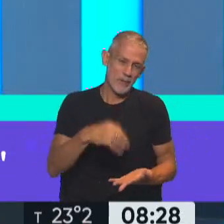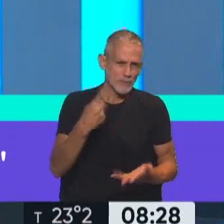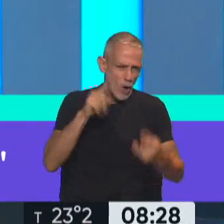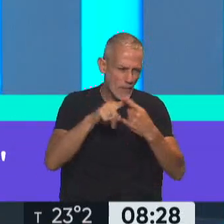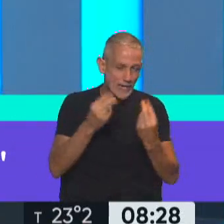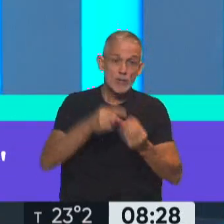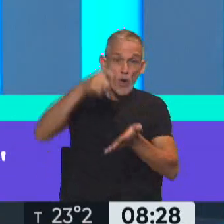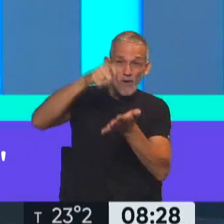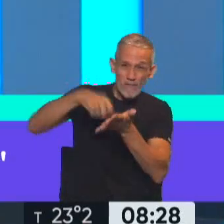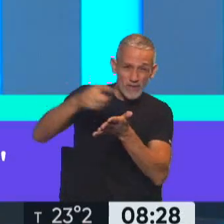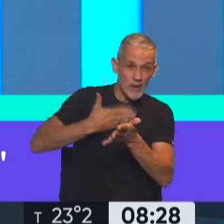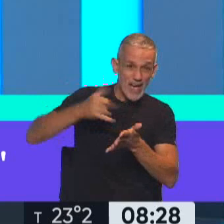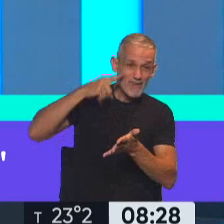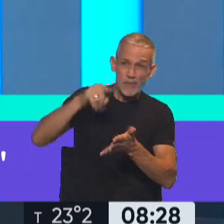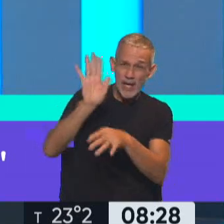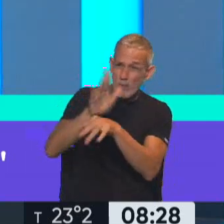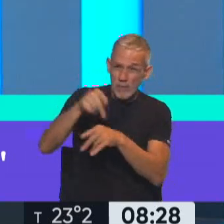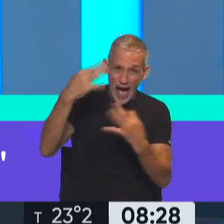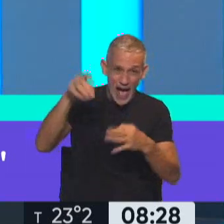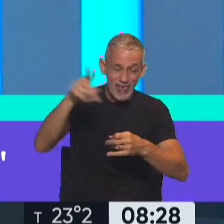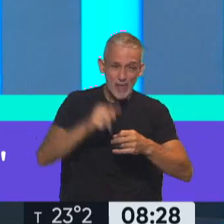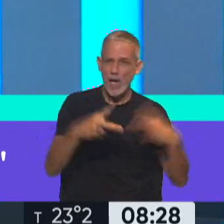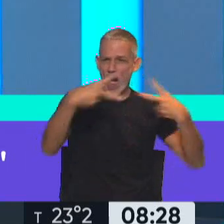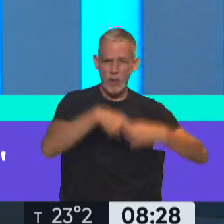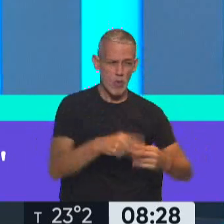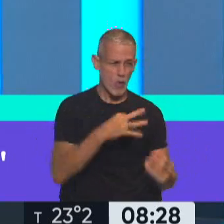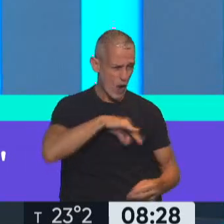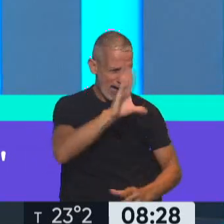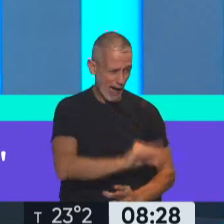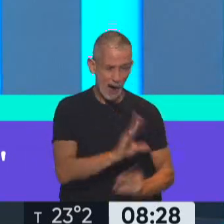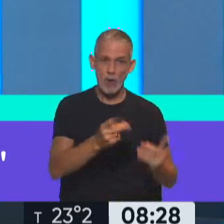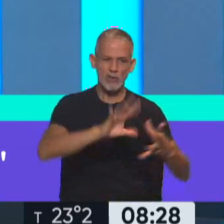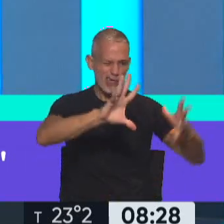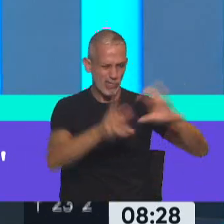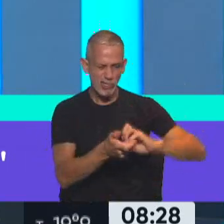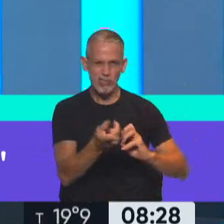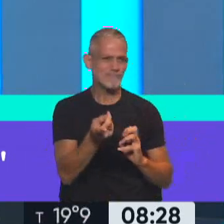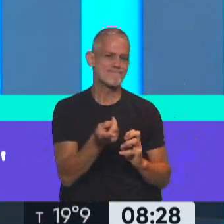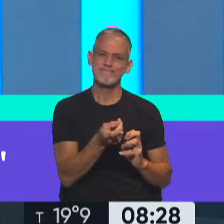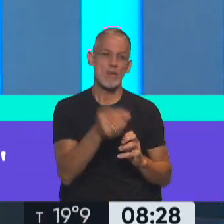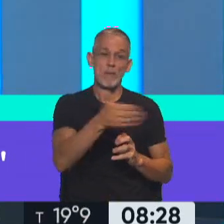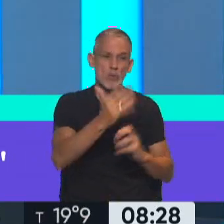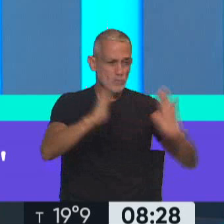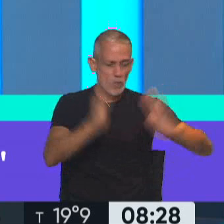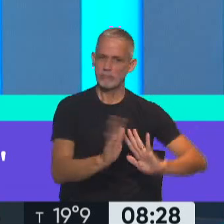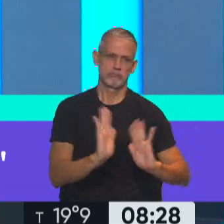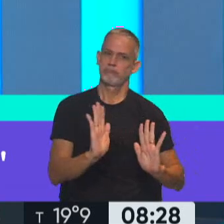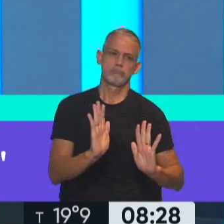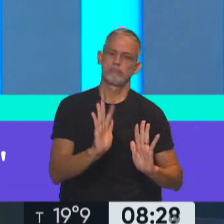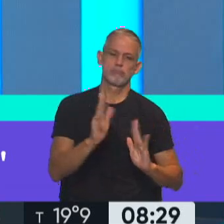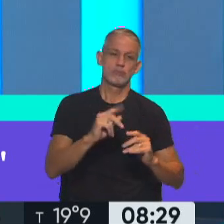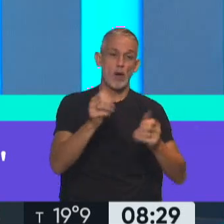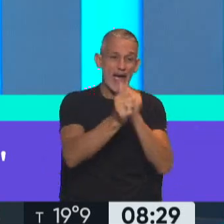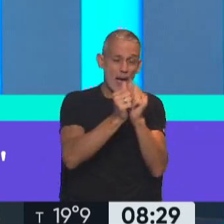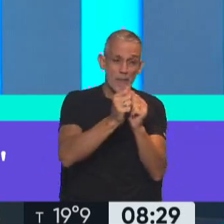se firmó con el fondo no signifique ni ajuste, ni destrucción de la trama productiva, ni hundimiento de las